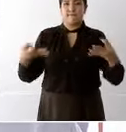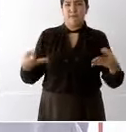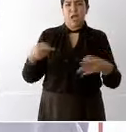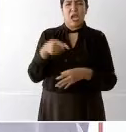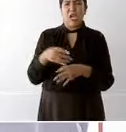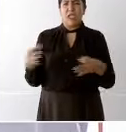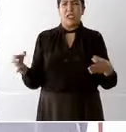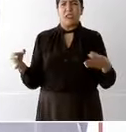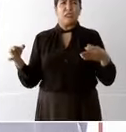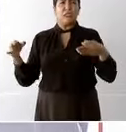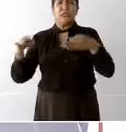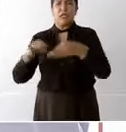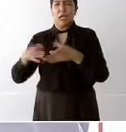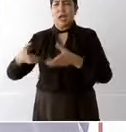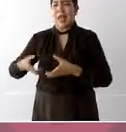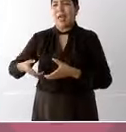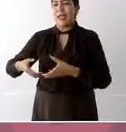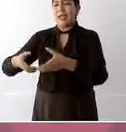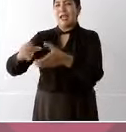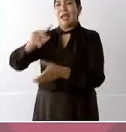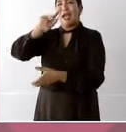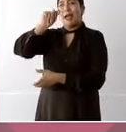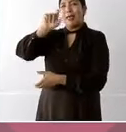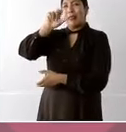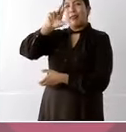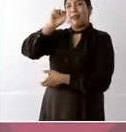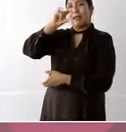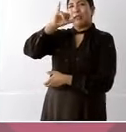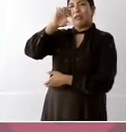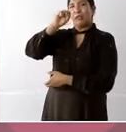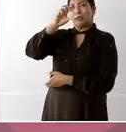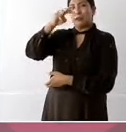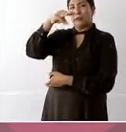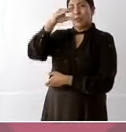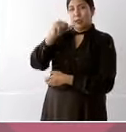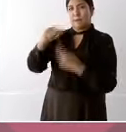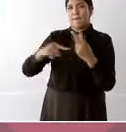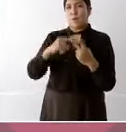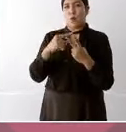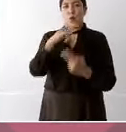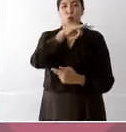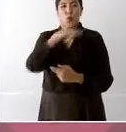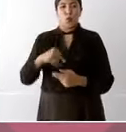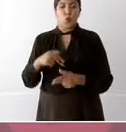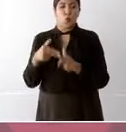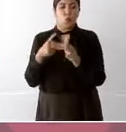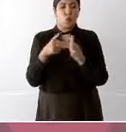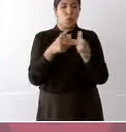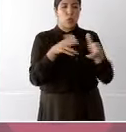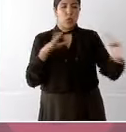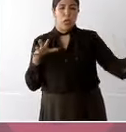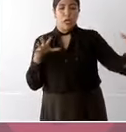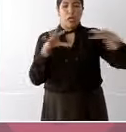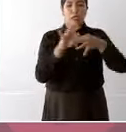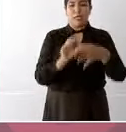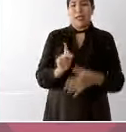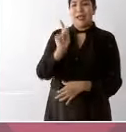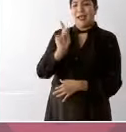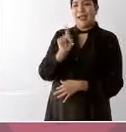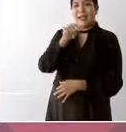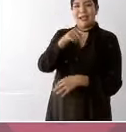carretera transísmica y a la carretera estatal, cercano a la vía férrea que conecta con la línea K que accede al